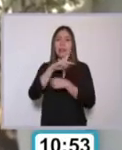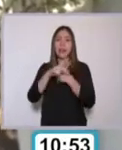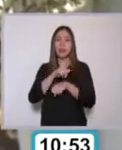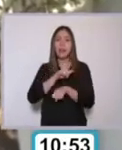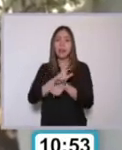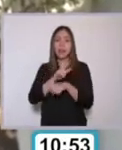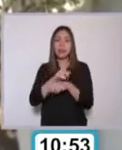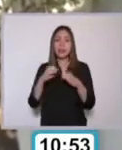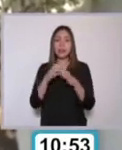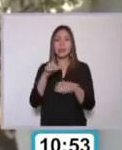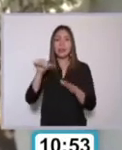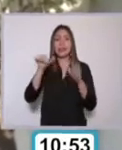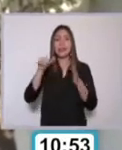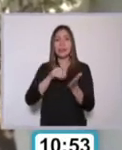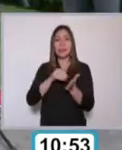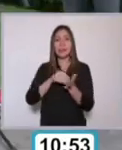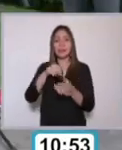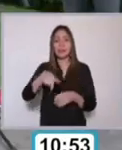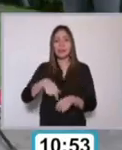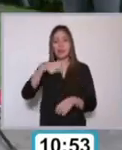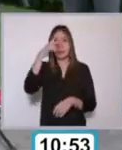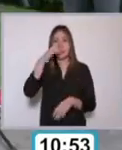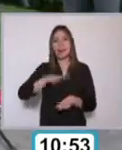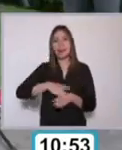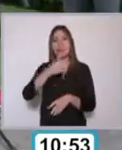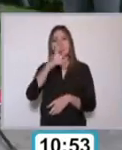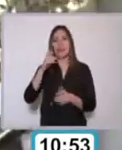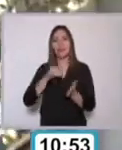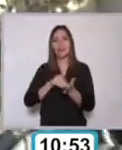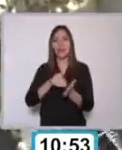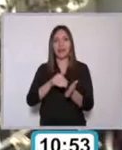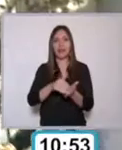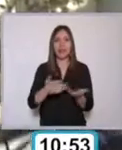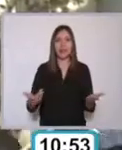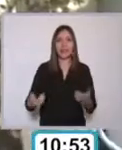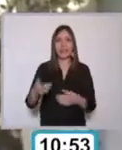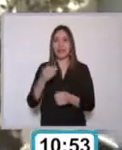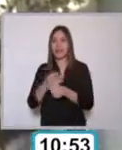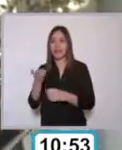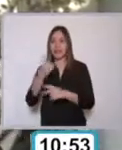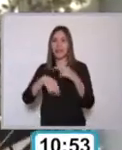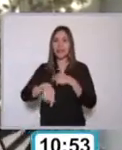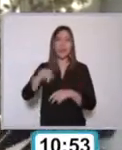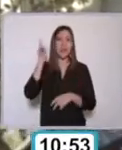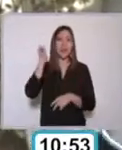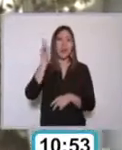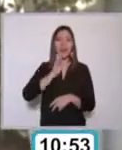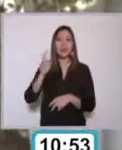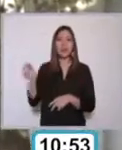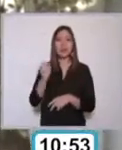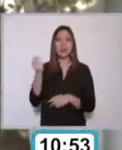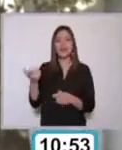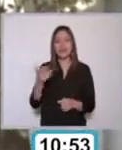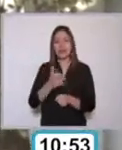pequeño, 16 millones, aquí México son más de 100. Entonces como David y Goliat, así que venimos a probar suerte, pero seguro cuando